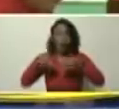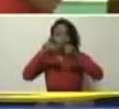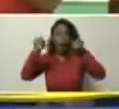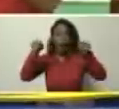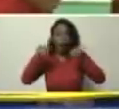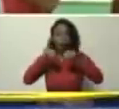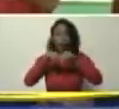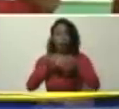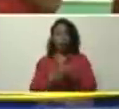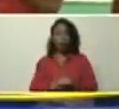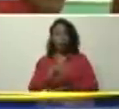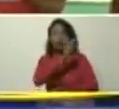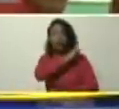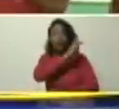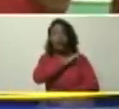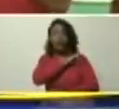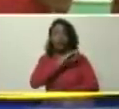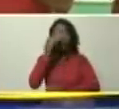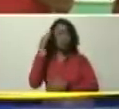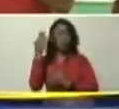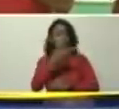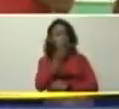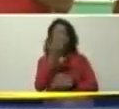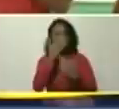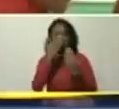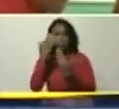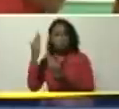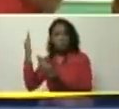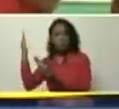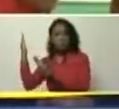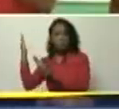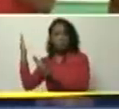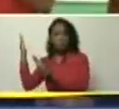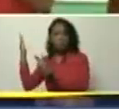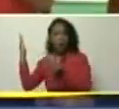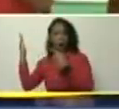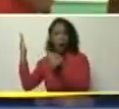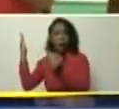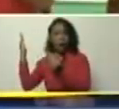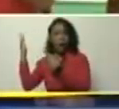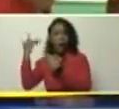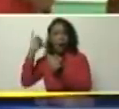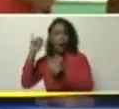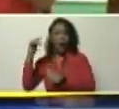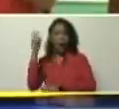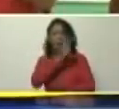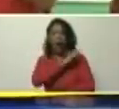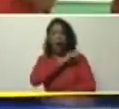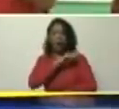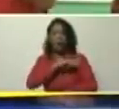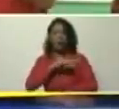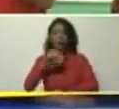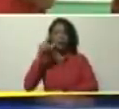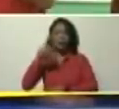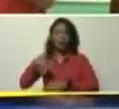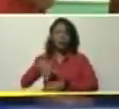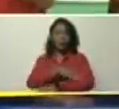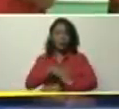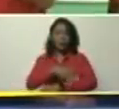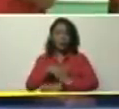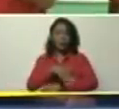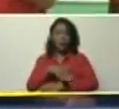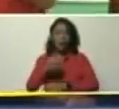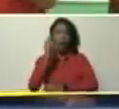presidente, los jefes, no sé si usted lo puede ver, si enfocan al público, pero aquí están los jefes y jefas de VCH, levanten la mano.